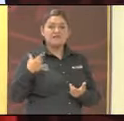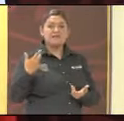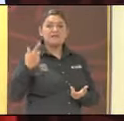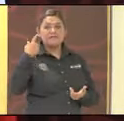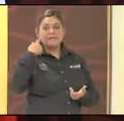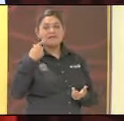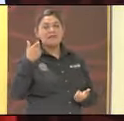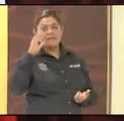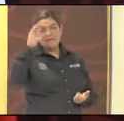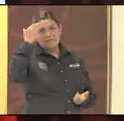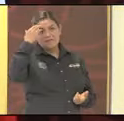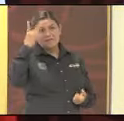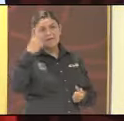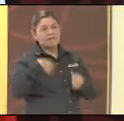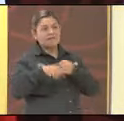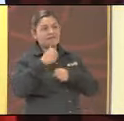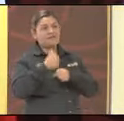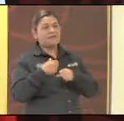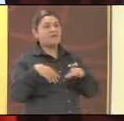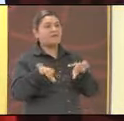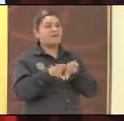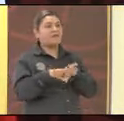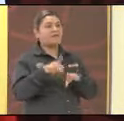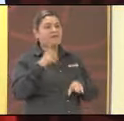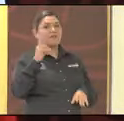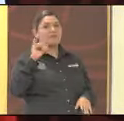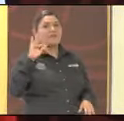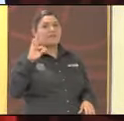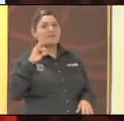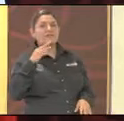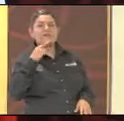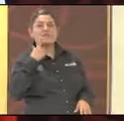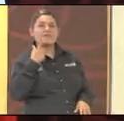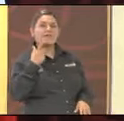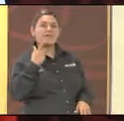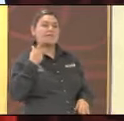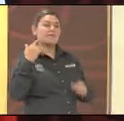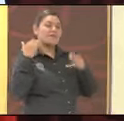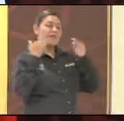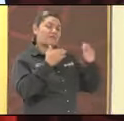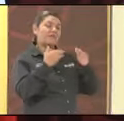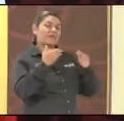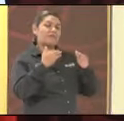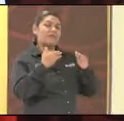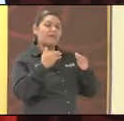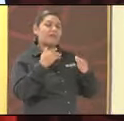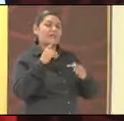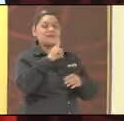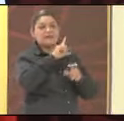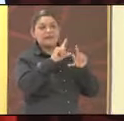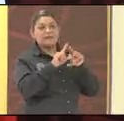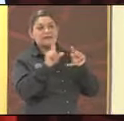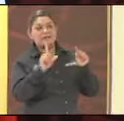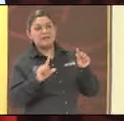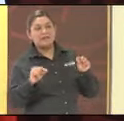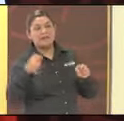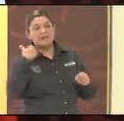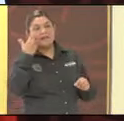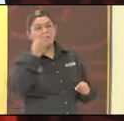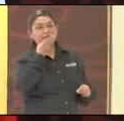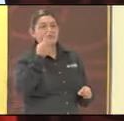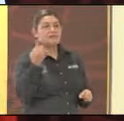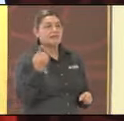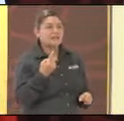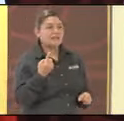un reconocimiento el año pasado como de los DIF mejor posicionados a nivel nacional. Y quiero decirles